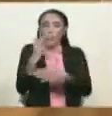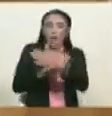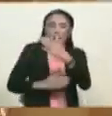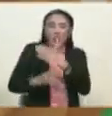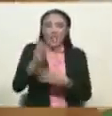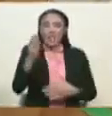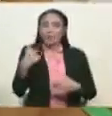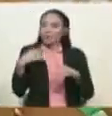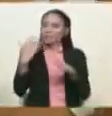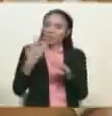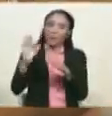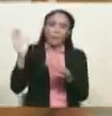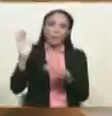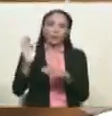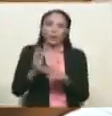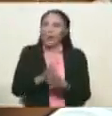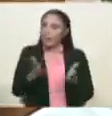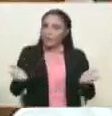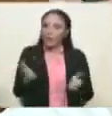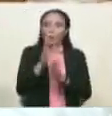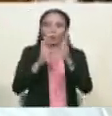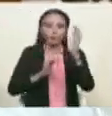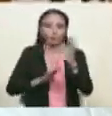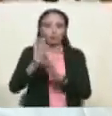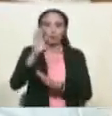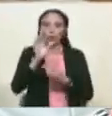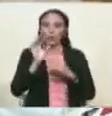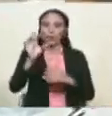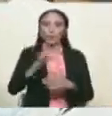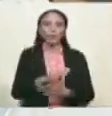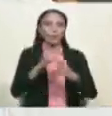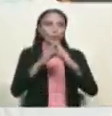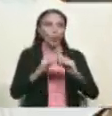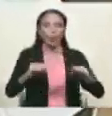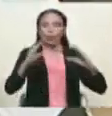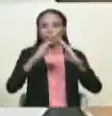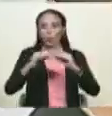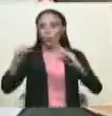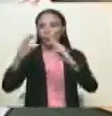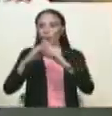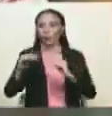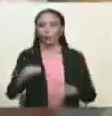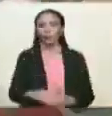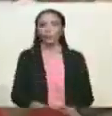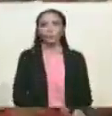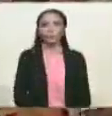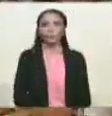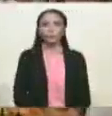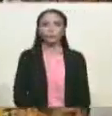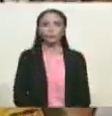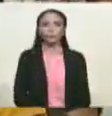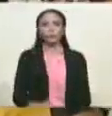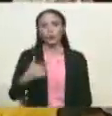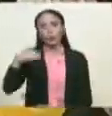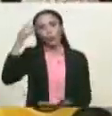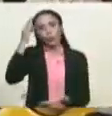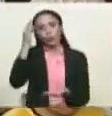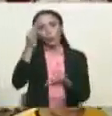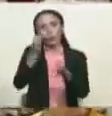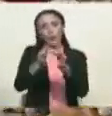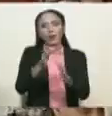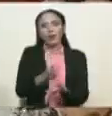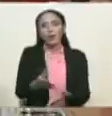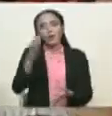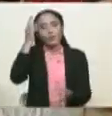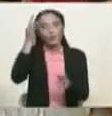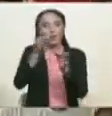todos los lastres, toda la maldad de la guerra económica, todo, todo, cuando le digo todo es todo. Tengo fe en la victoria